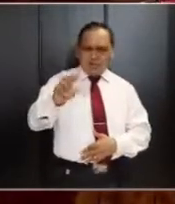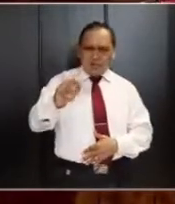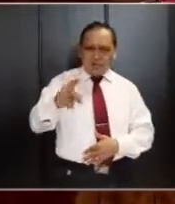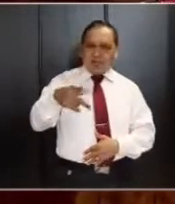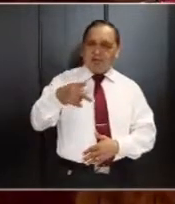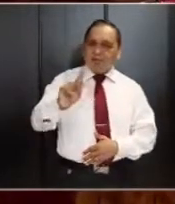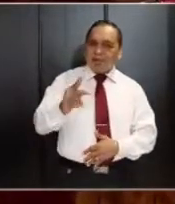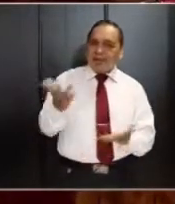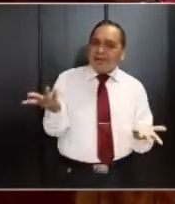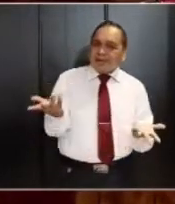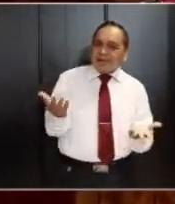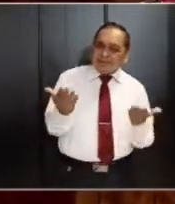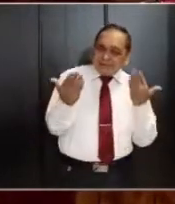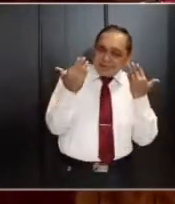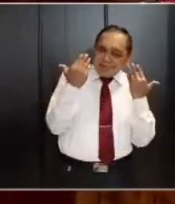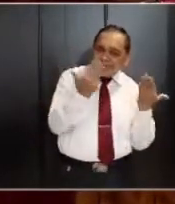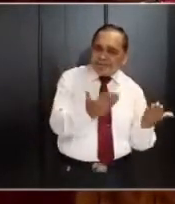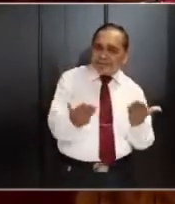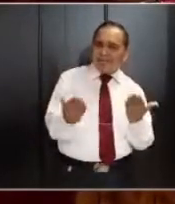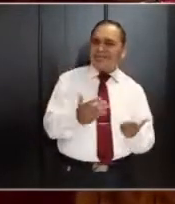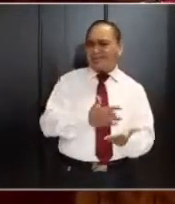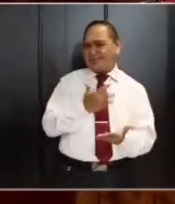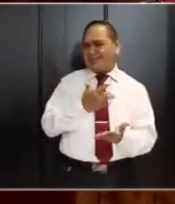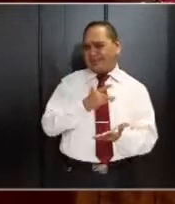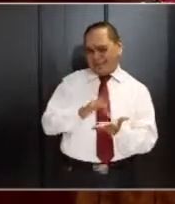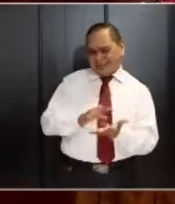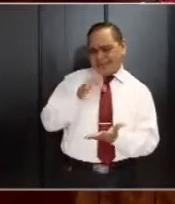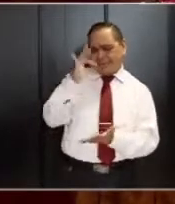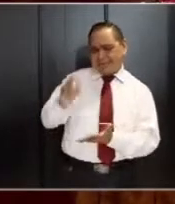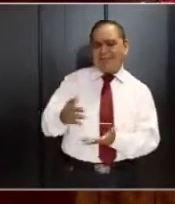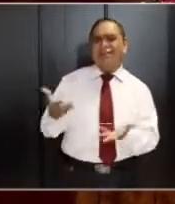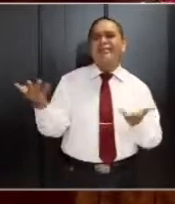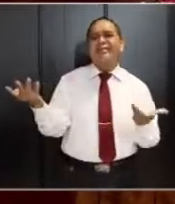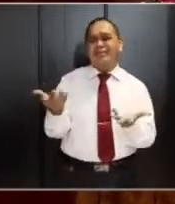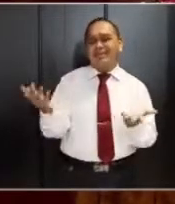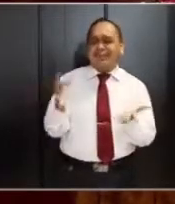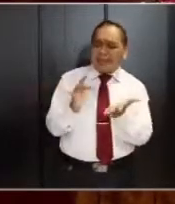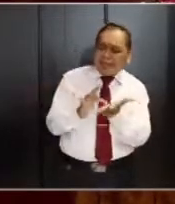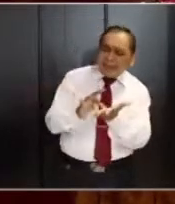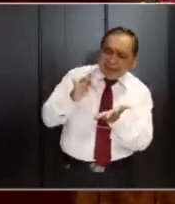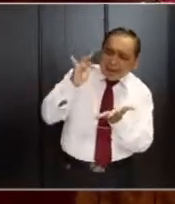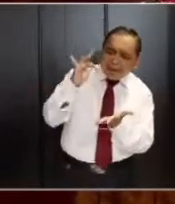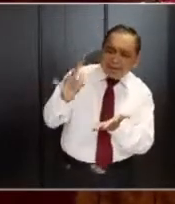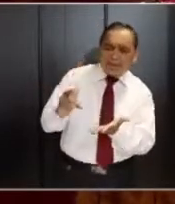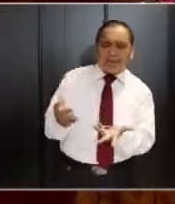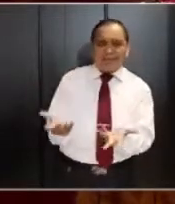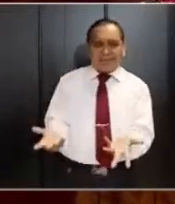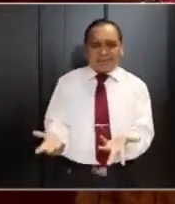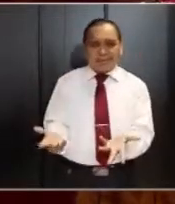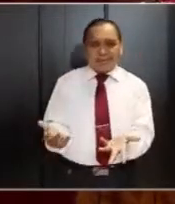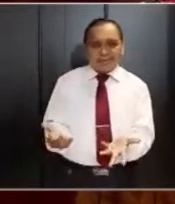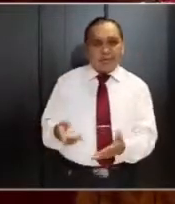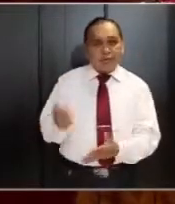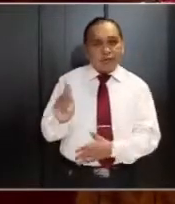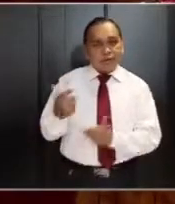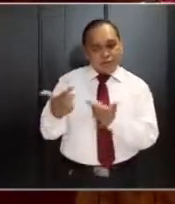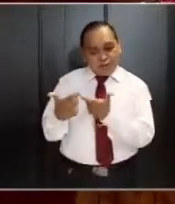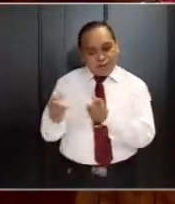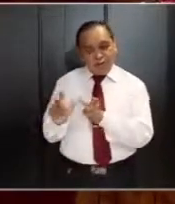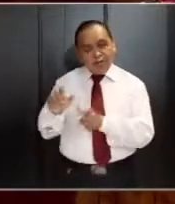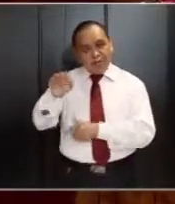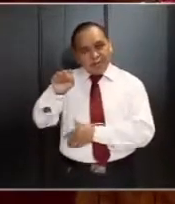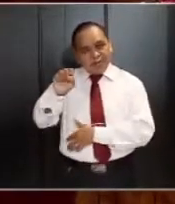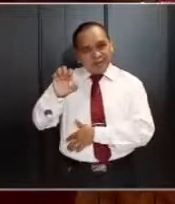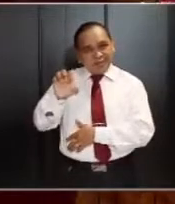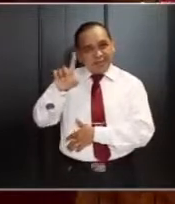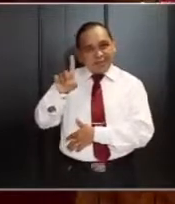y por cortesía. Así no lo hubiesen hecho ellos, pero hasta por cortesía. Si Sedatu construyó